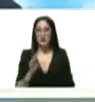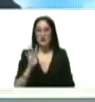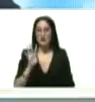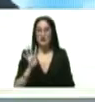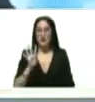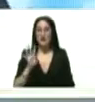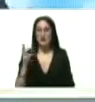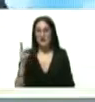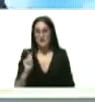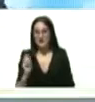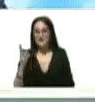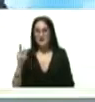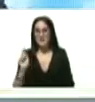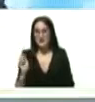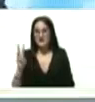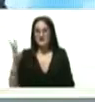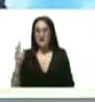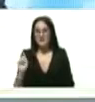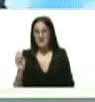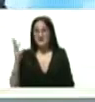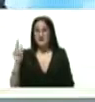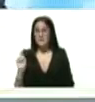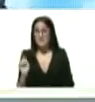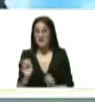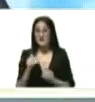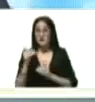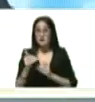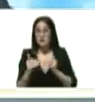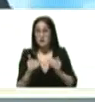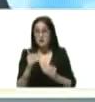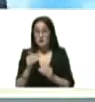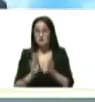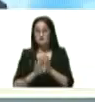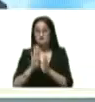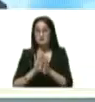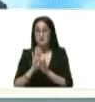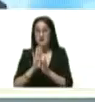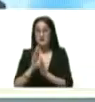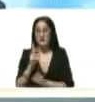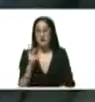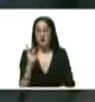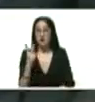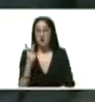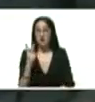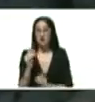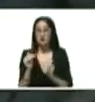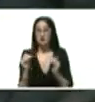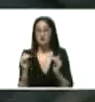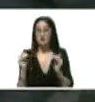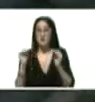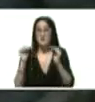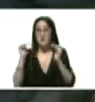4 trimestres continuos de crecimiento de 2 dígitos. ¿Ah?